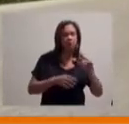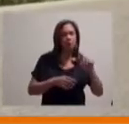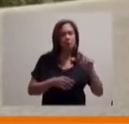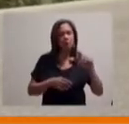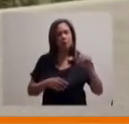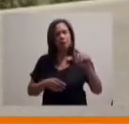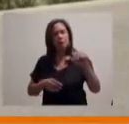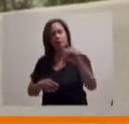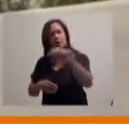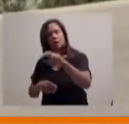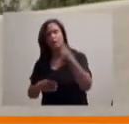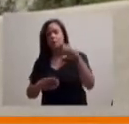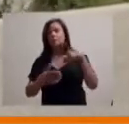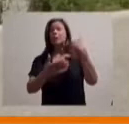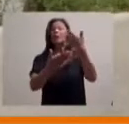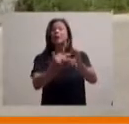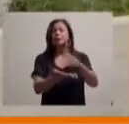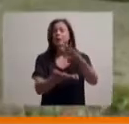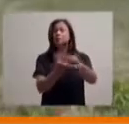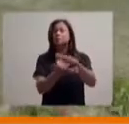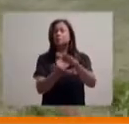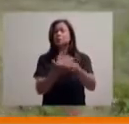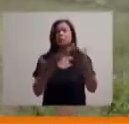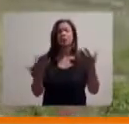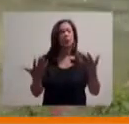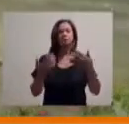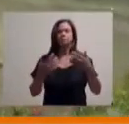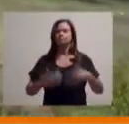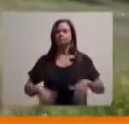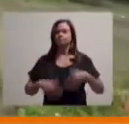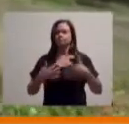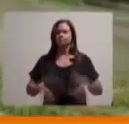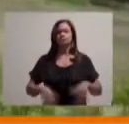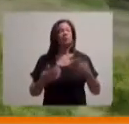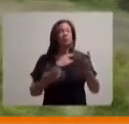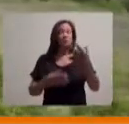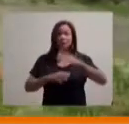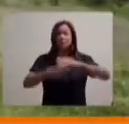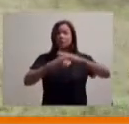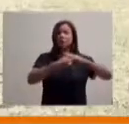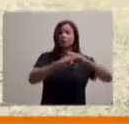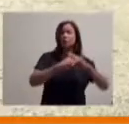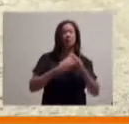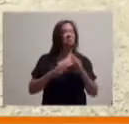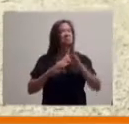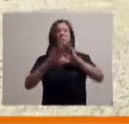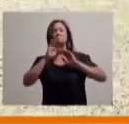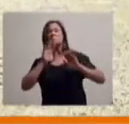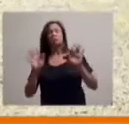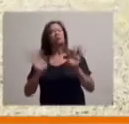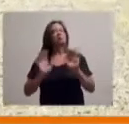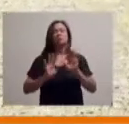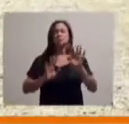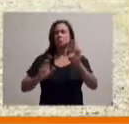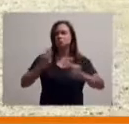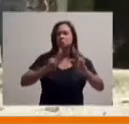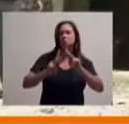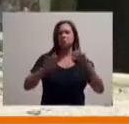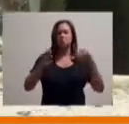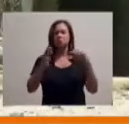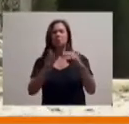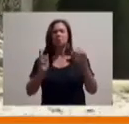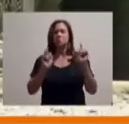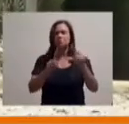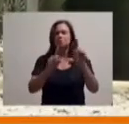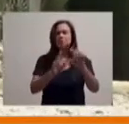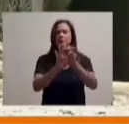Parece que utilizaron este año escolar para pagar favores políticos a medios de comunicación que